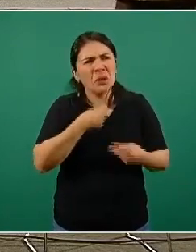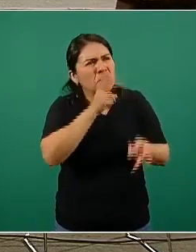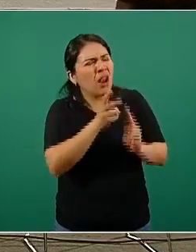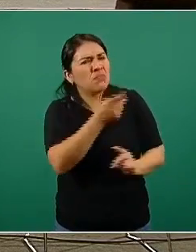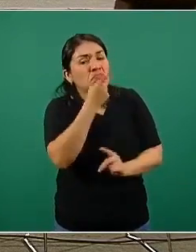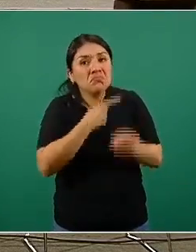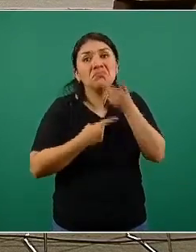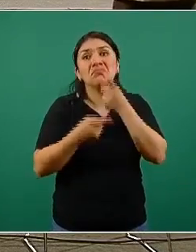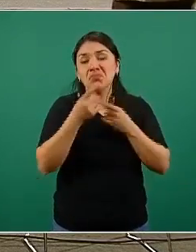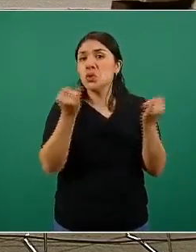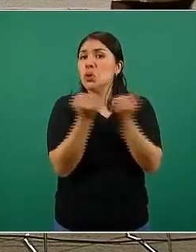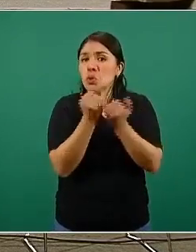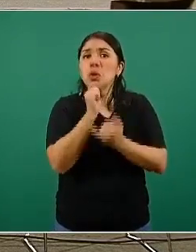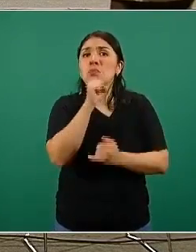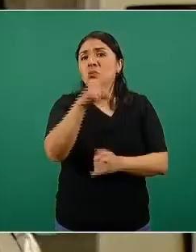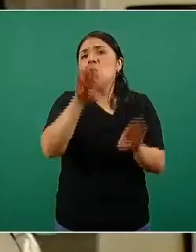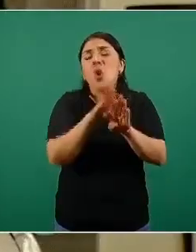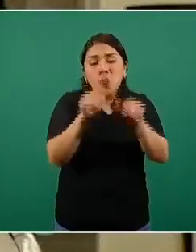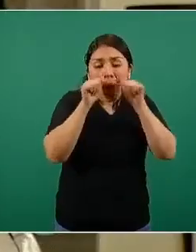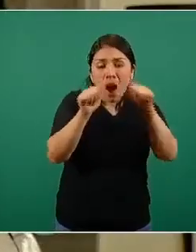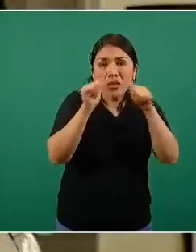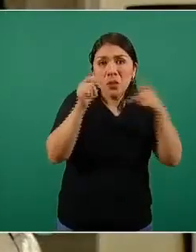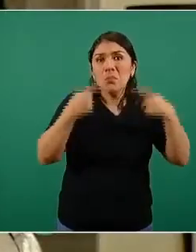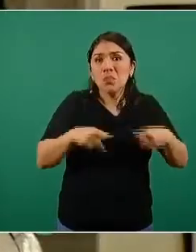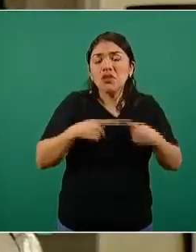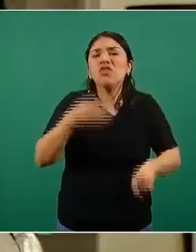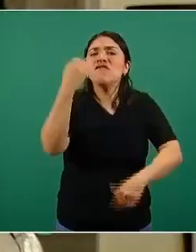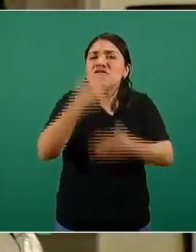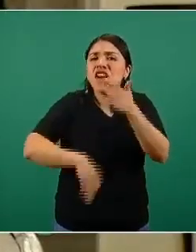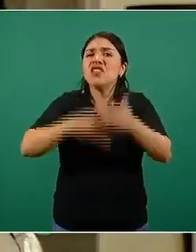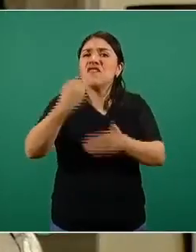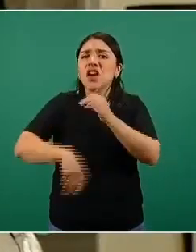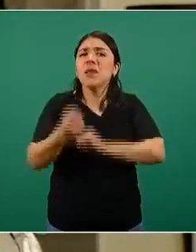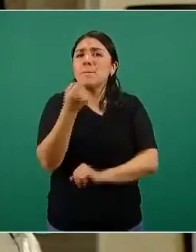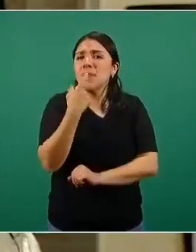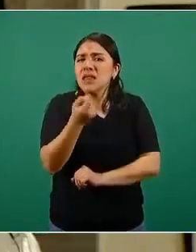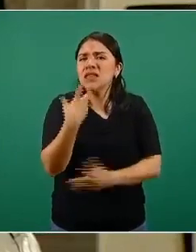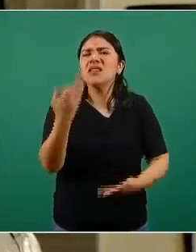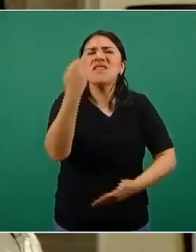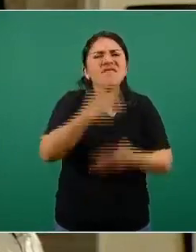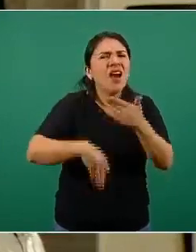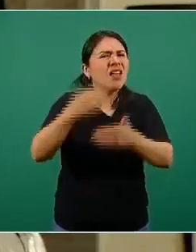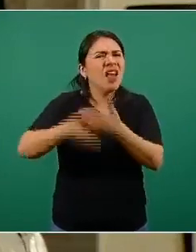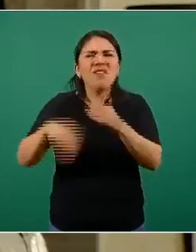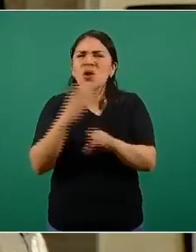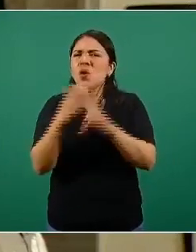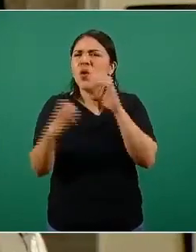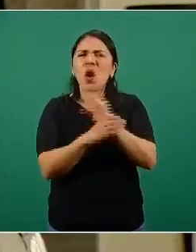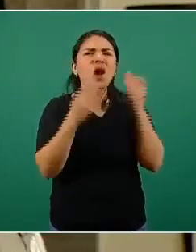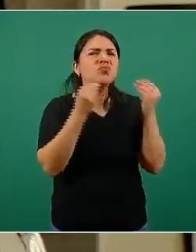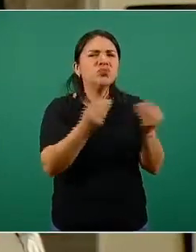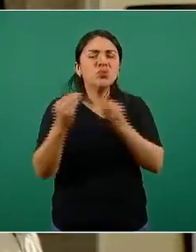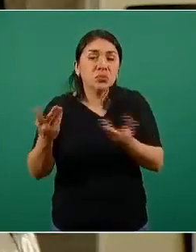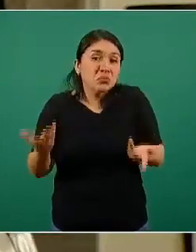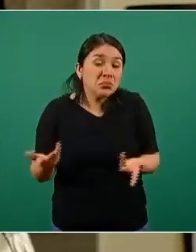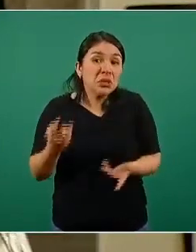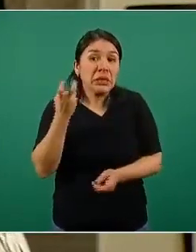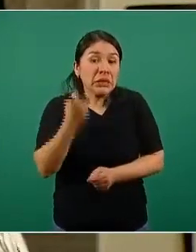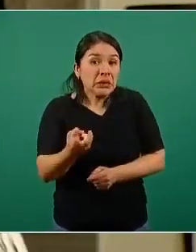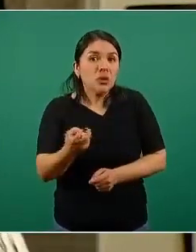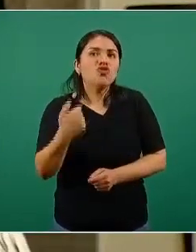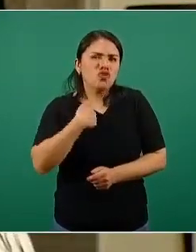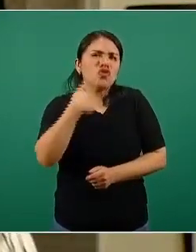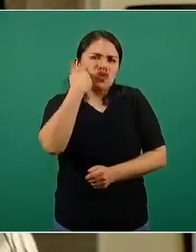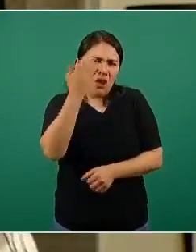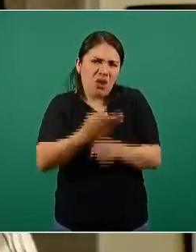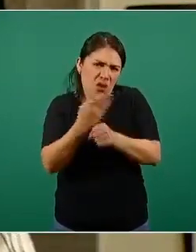platicado. También para la misma atención hacen falta medicinas, hacen falta varias cosas que pues les